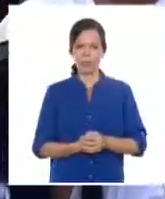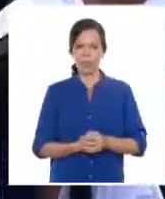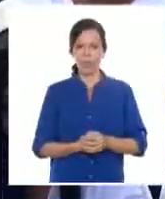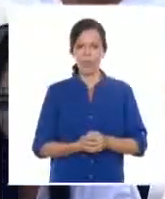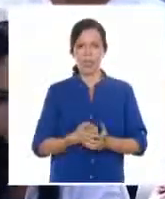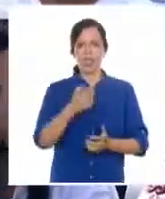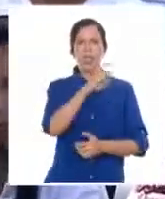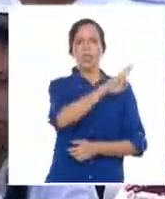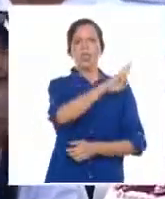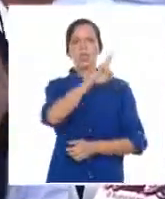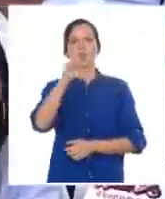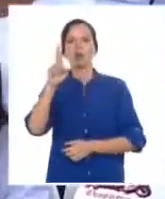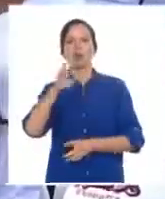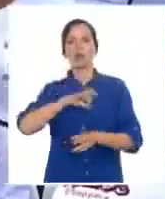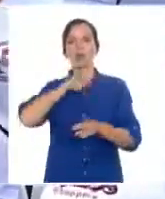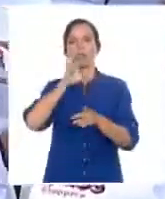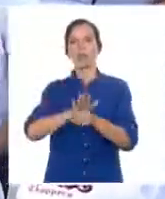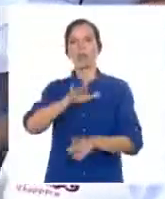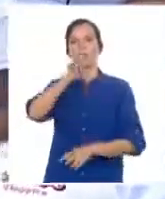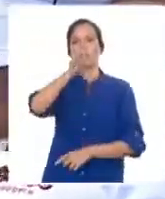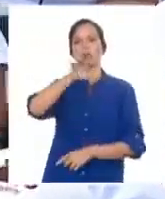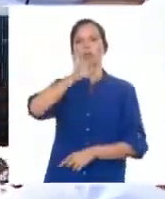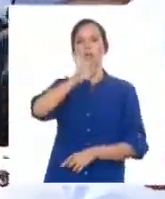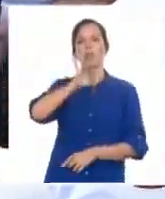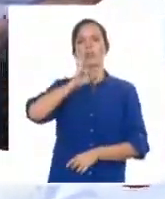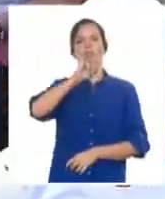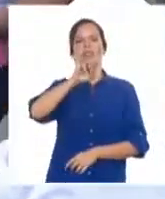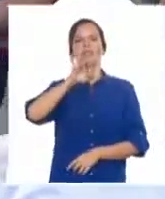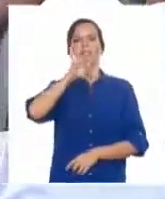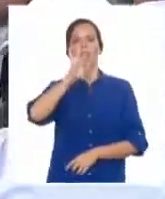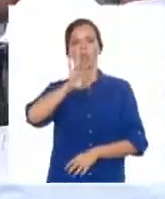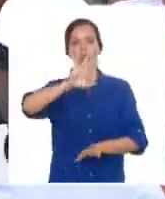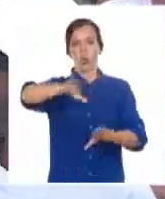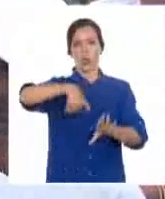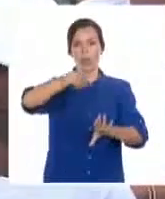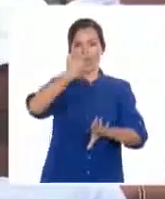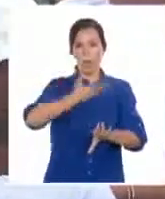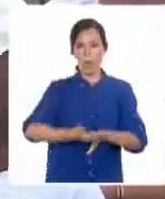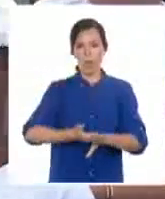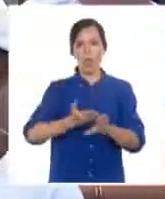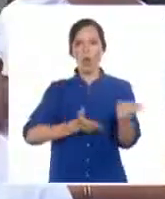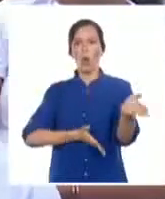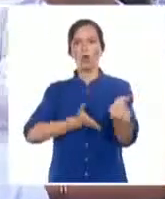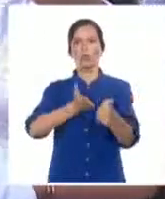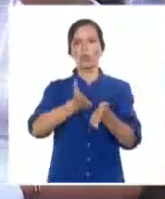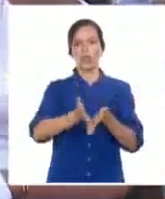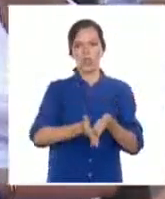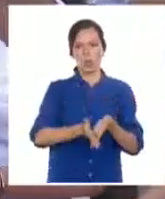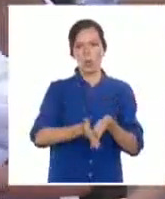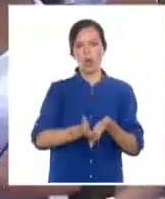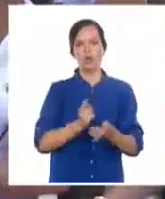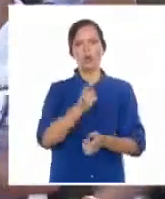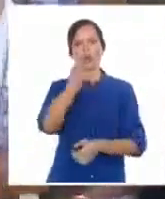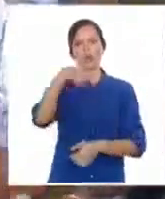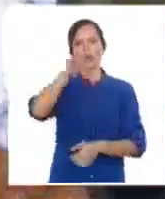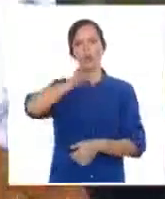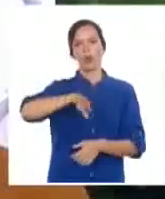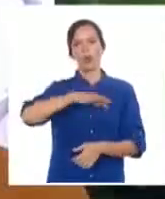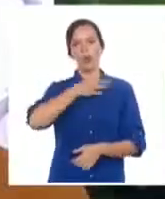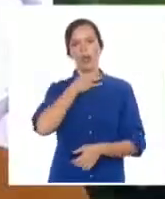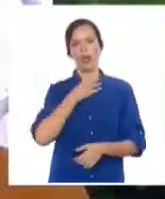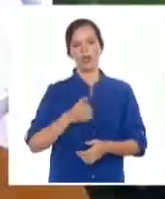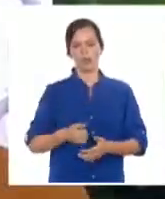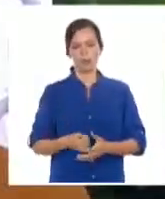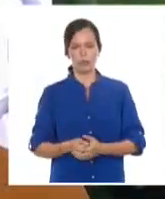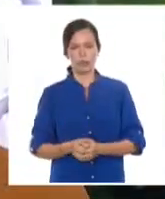en 1868 es la misma que triunfaría 90 años después y que hoy ofendemos así lo sentenció